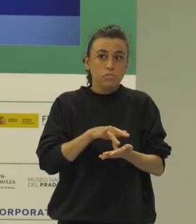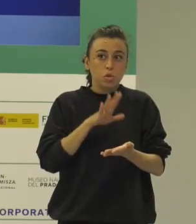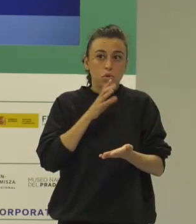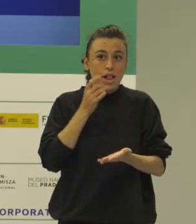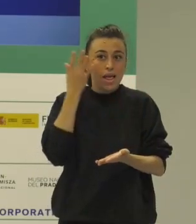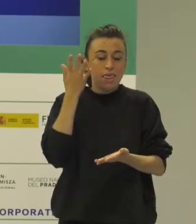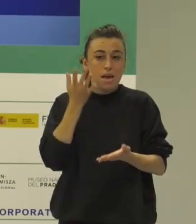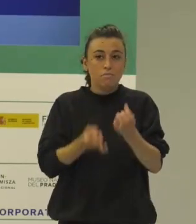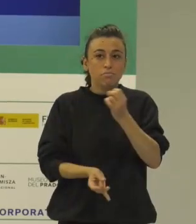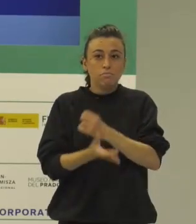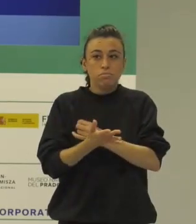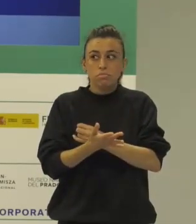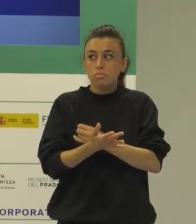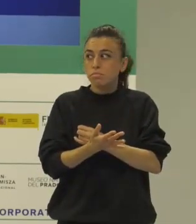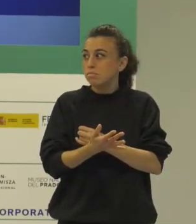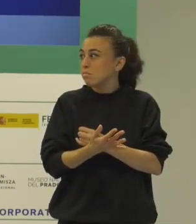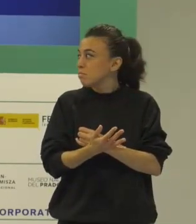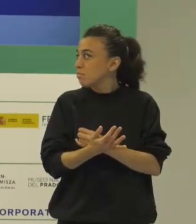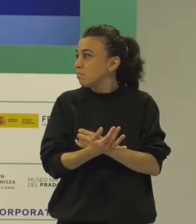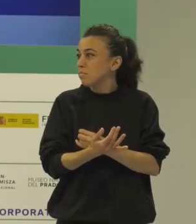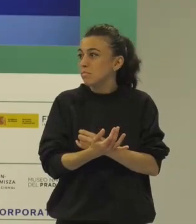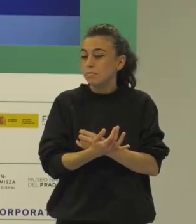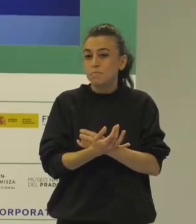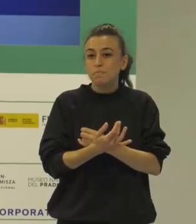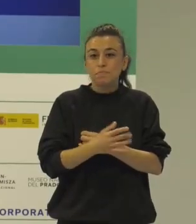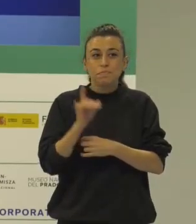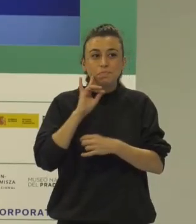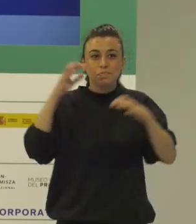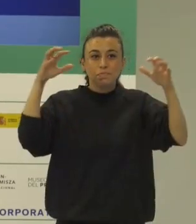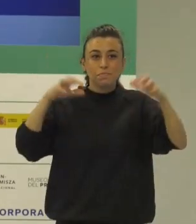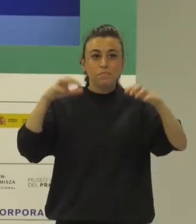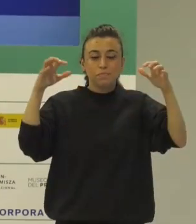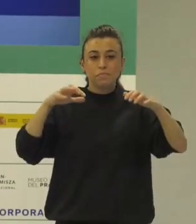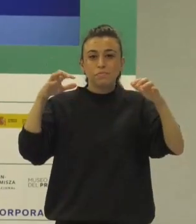el gobierno cubano que está aquí hackeando la sesión. Con la ayuda de los dioses.